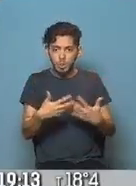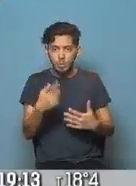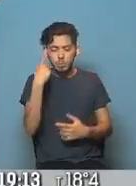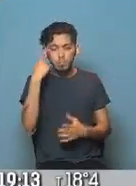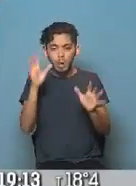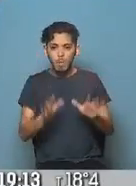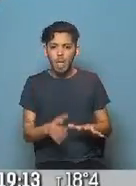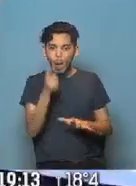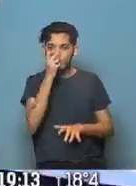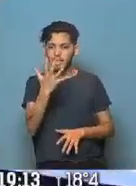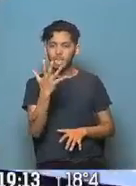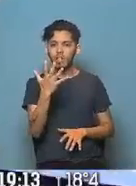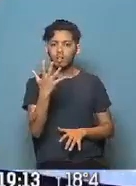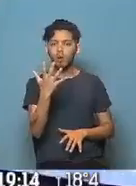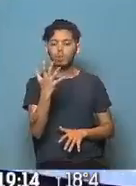del